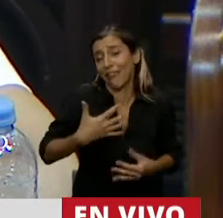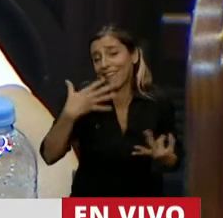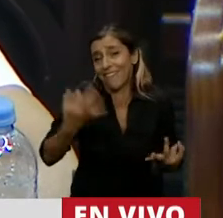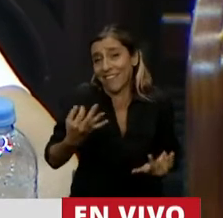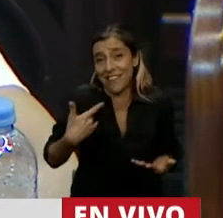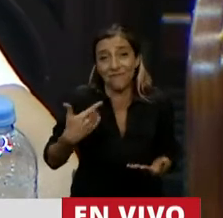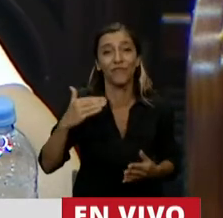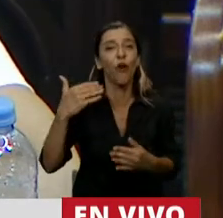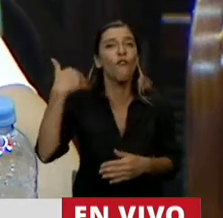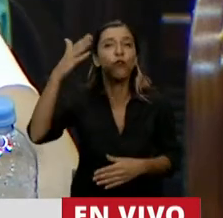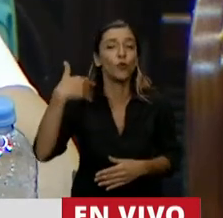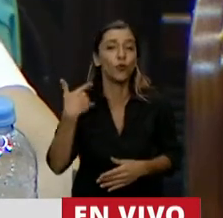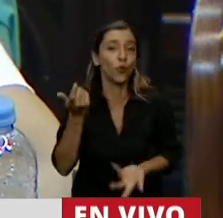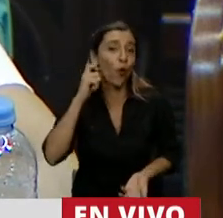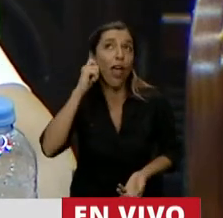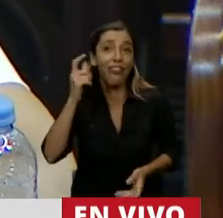las normas